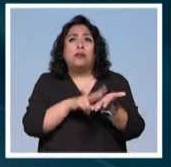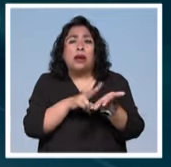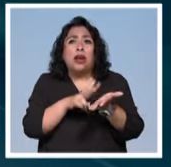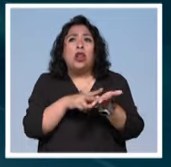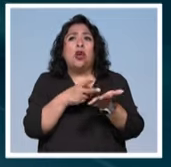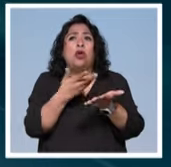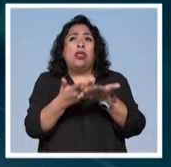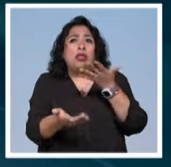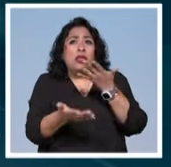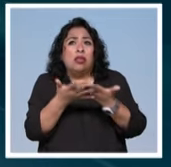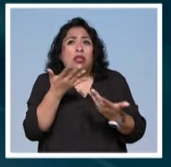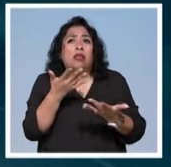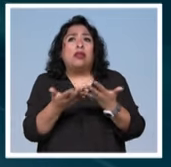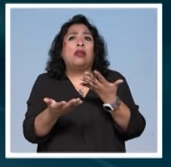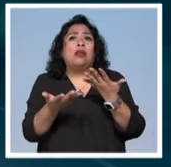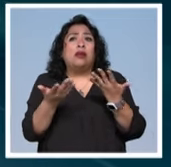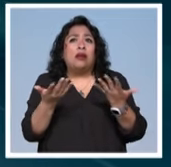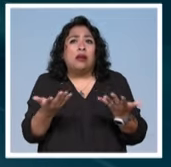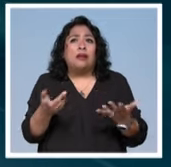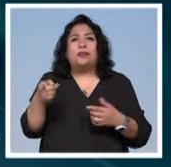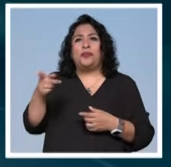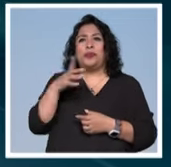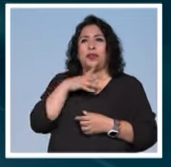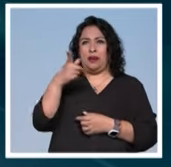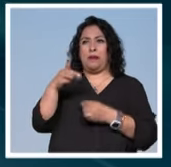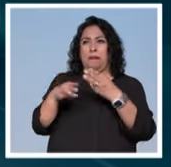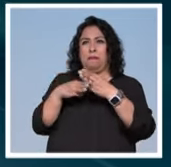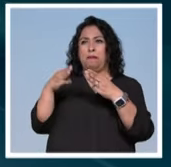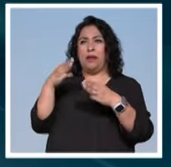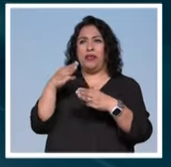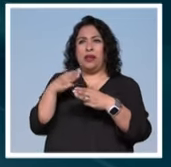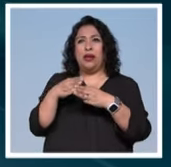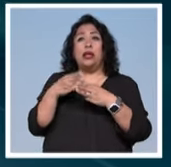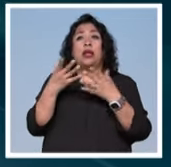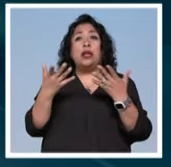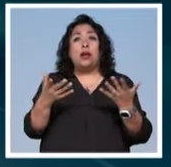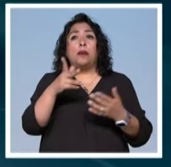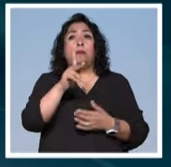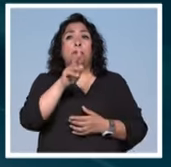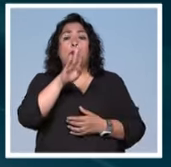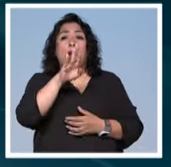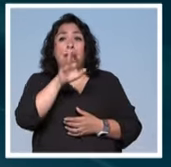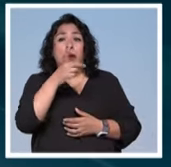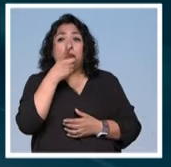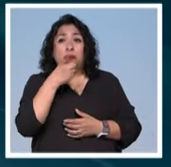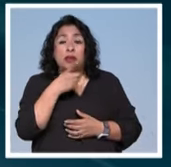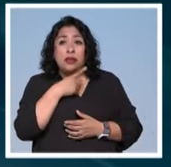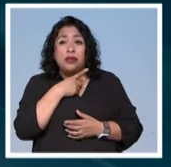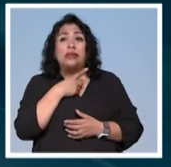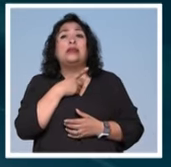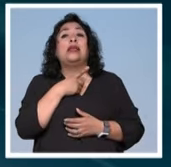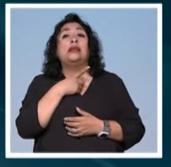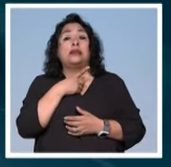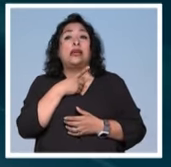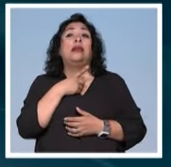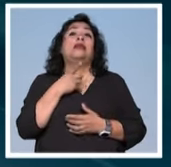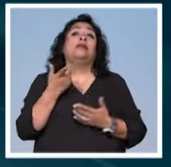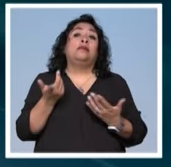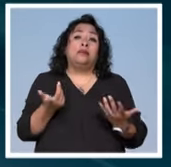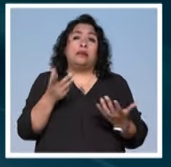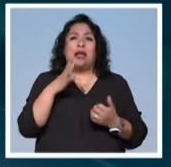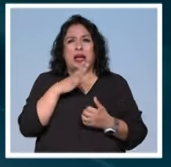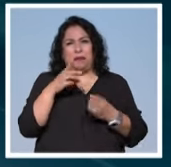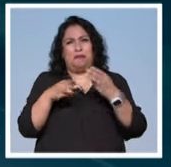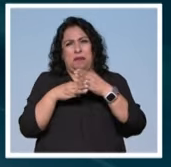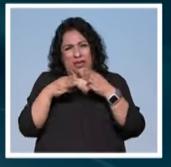mano de obra pues propiamente están están estancados los salarios no aumentan no Ni dios lo quiere estás diciendo que además de